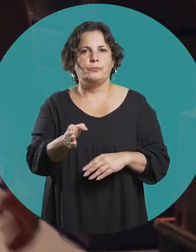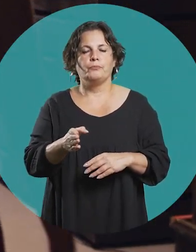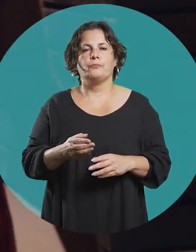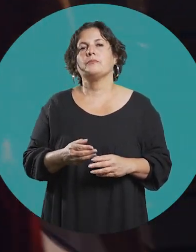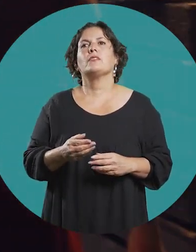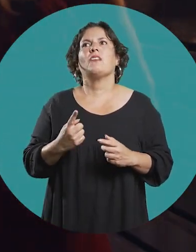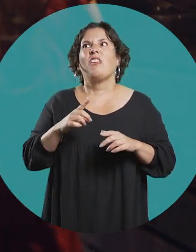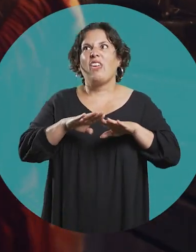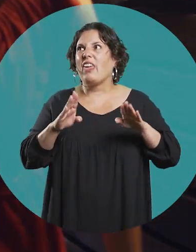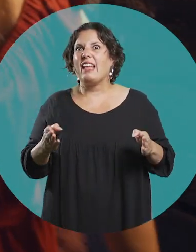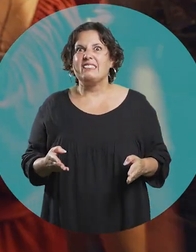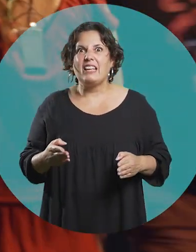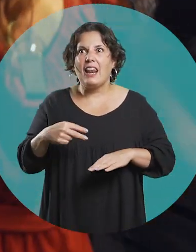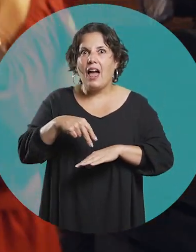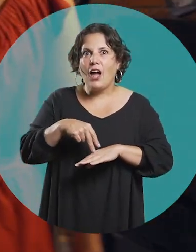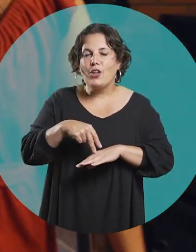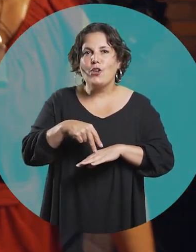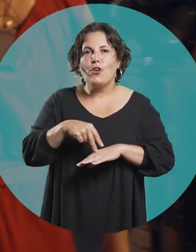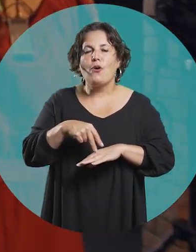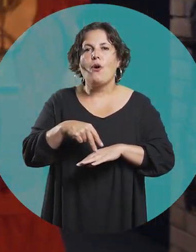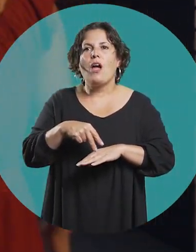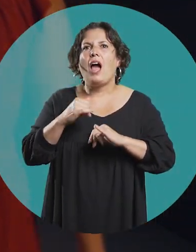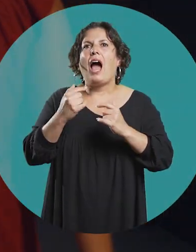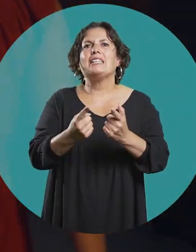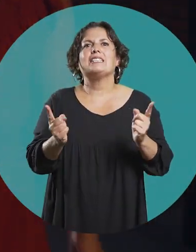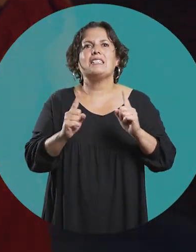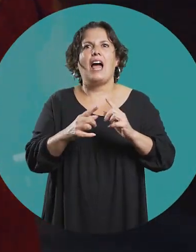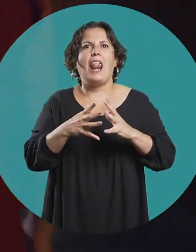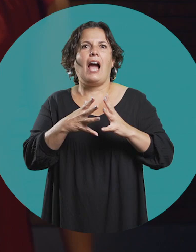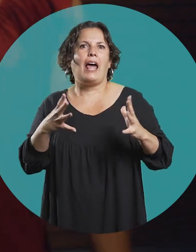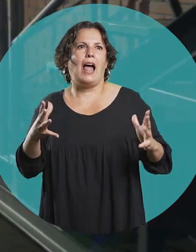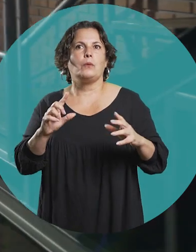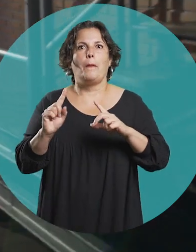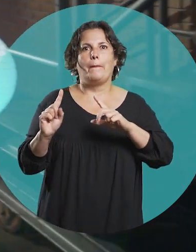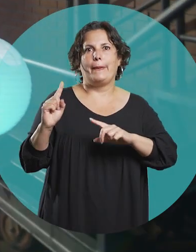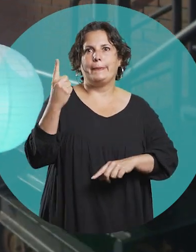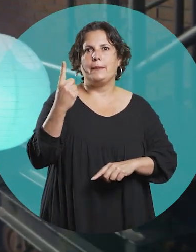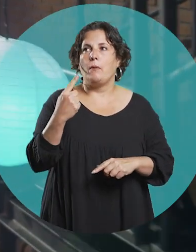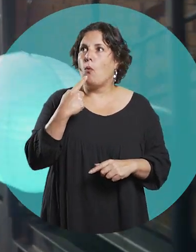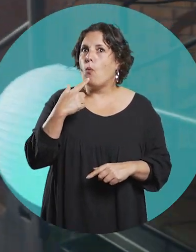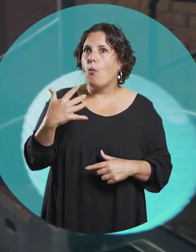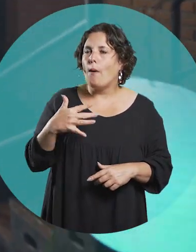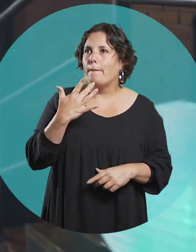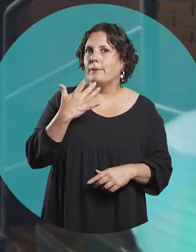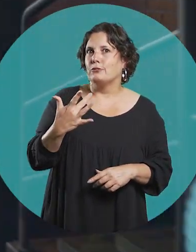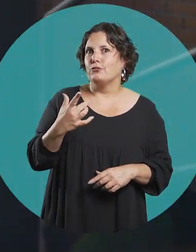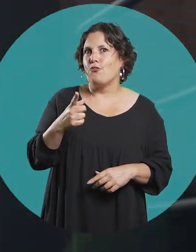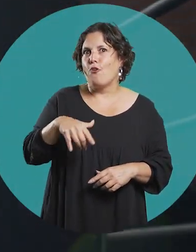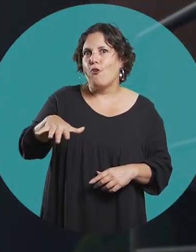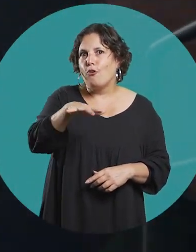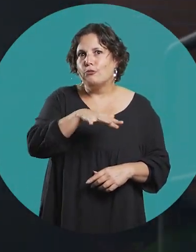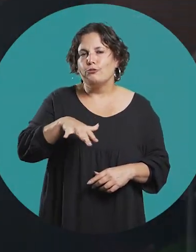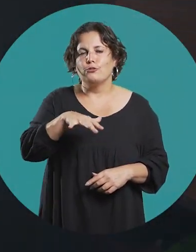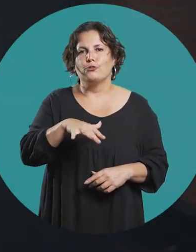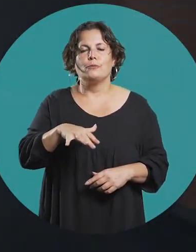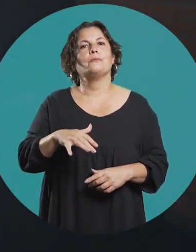al escenario no. Hola. Tiene una sala grande, en realidad que es como el auditorio principal. Precioso. Experiencia. Mira, subimos